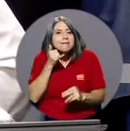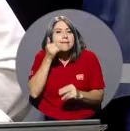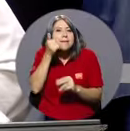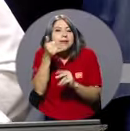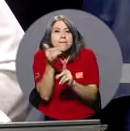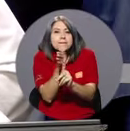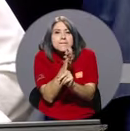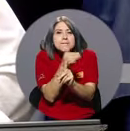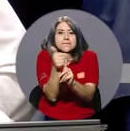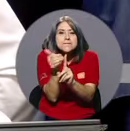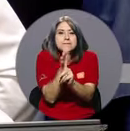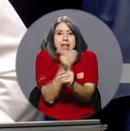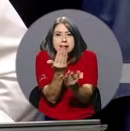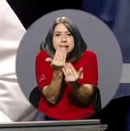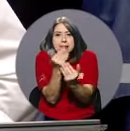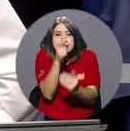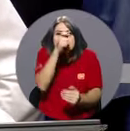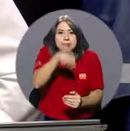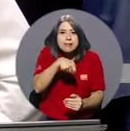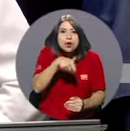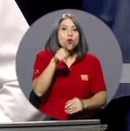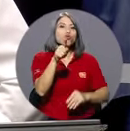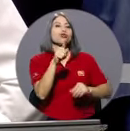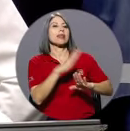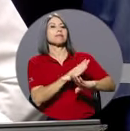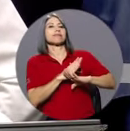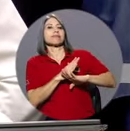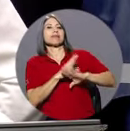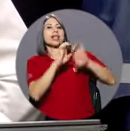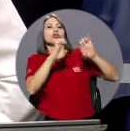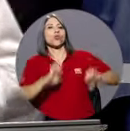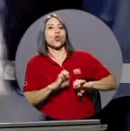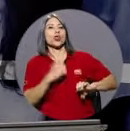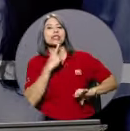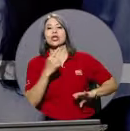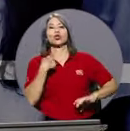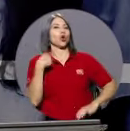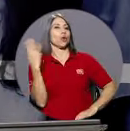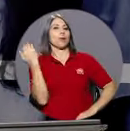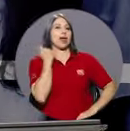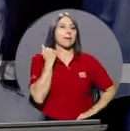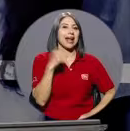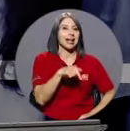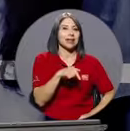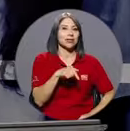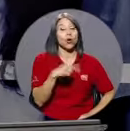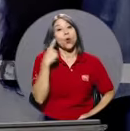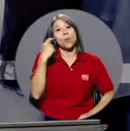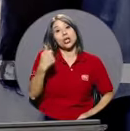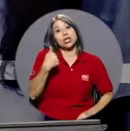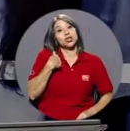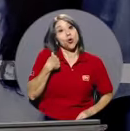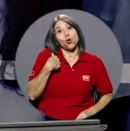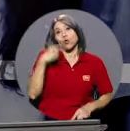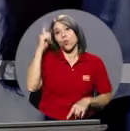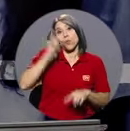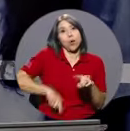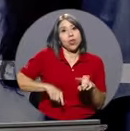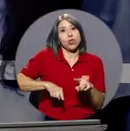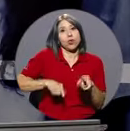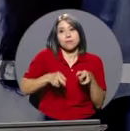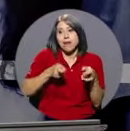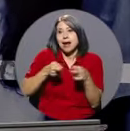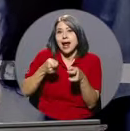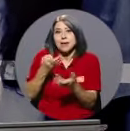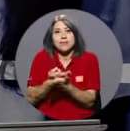tú tengas un escudo diciendo, yo no me voy a embarcar en esto porque o no soy una persona que puedo